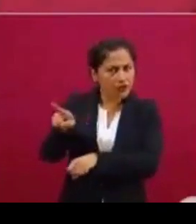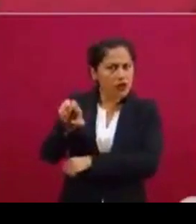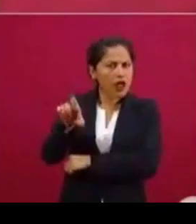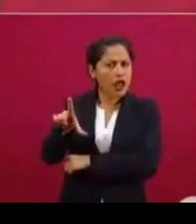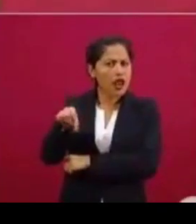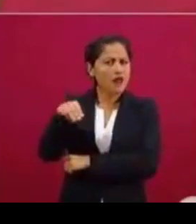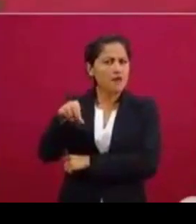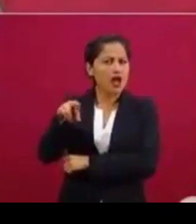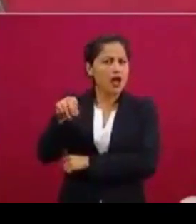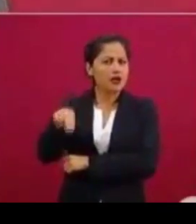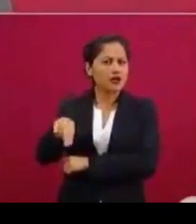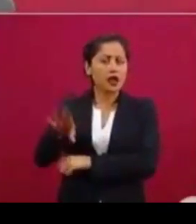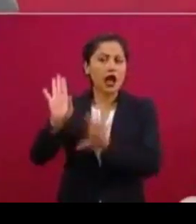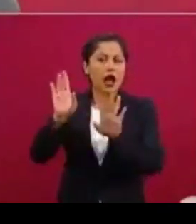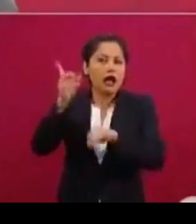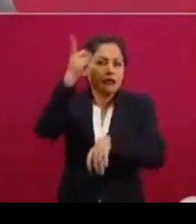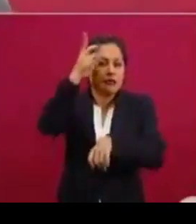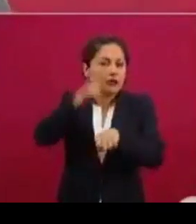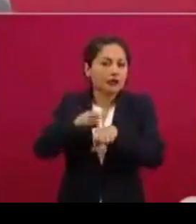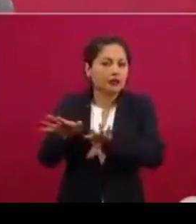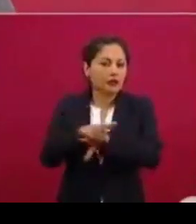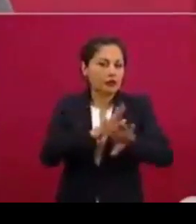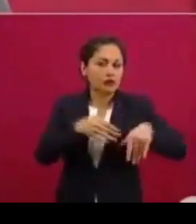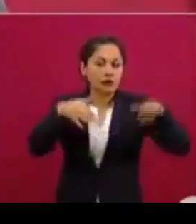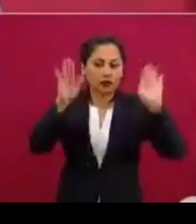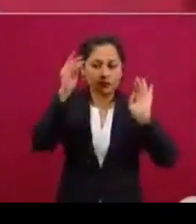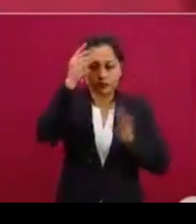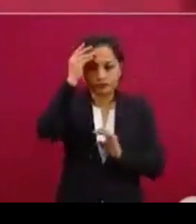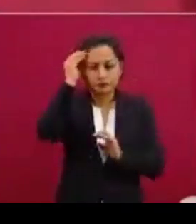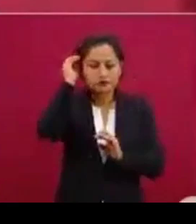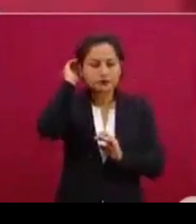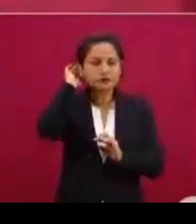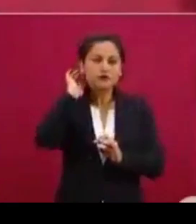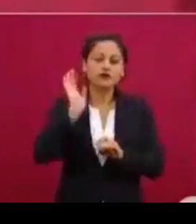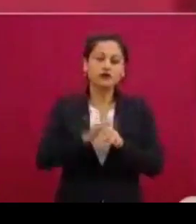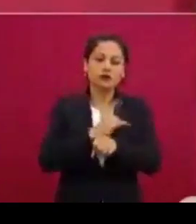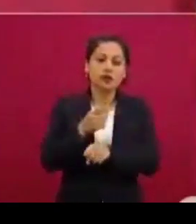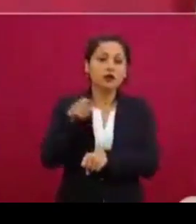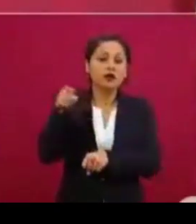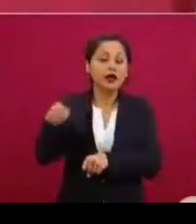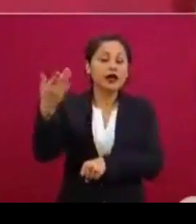ya no. Ya no. Ah, bueno. Porque esos vienen de la escuela de proceso.